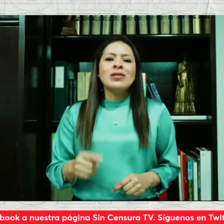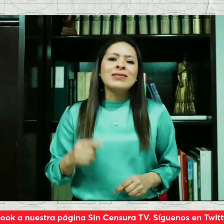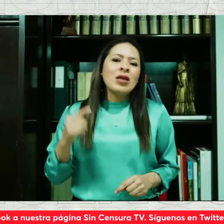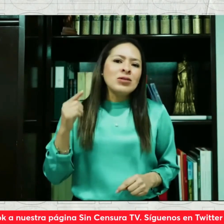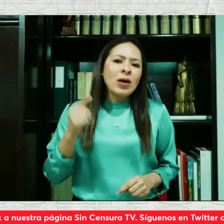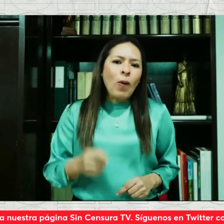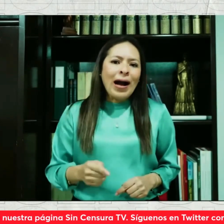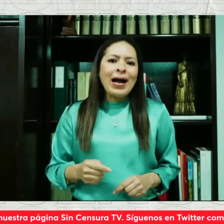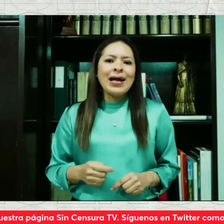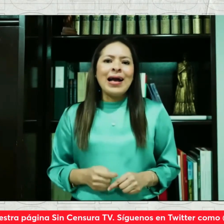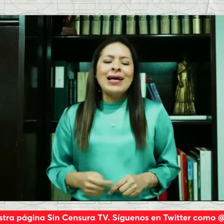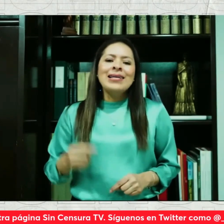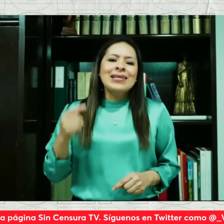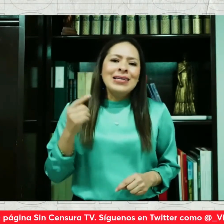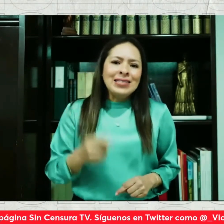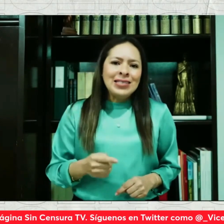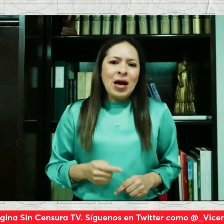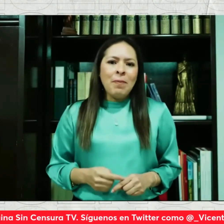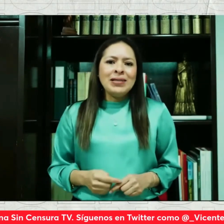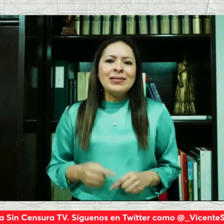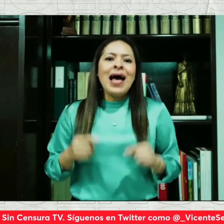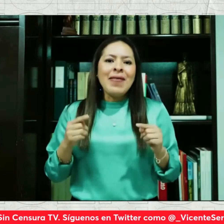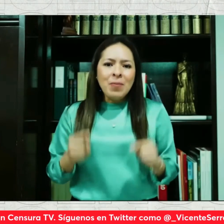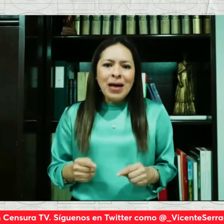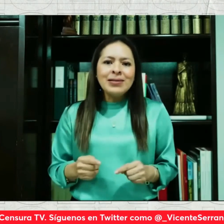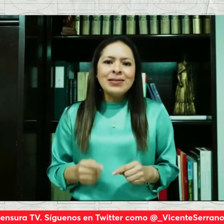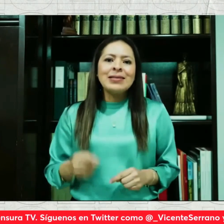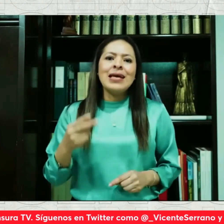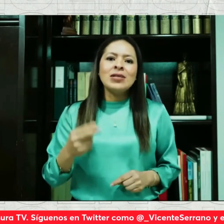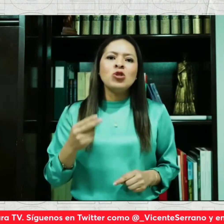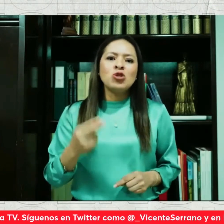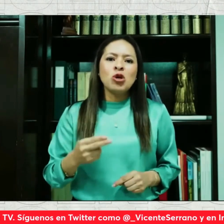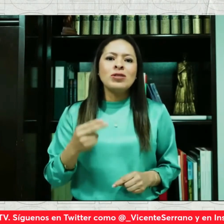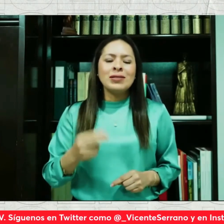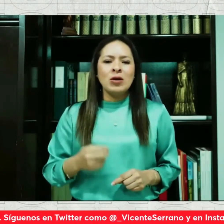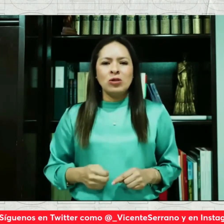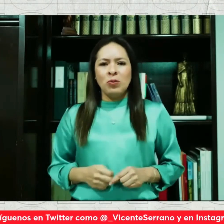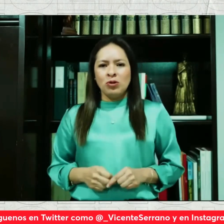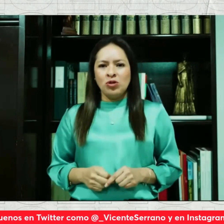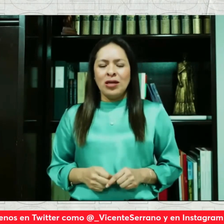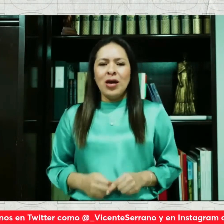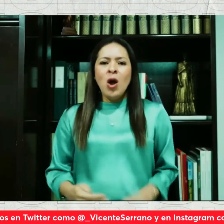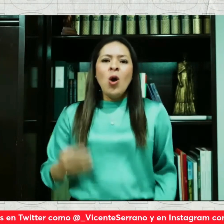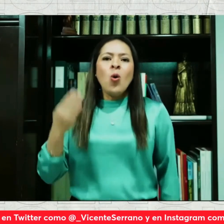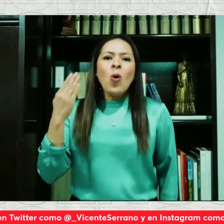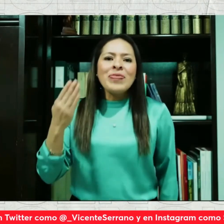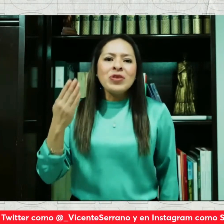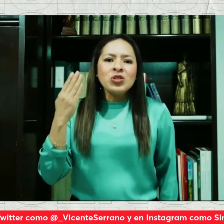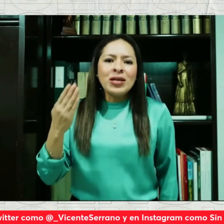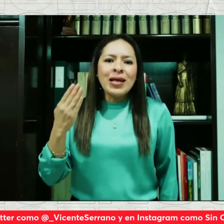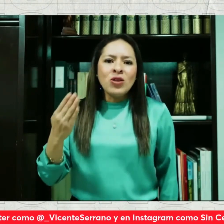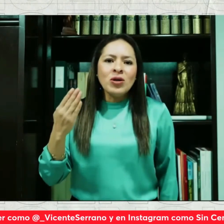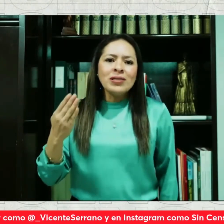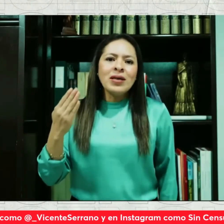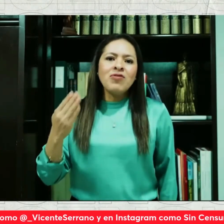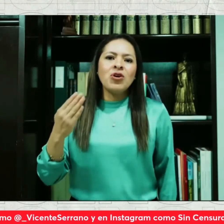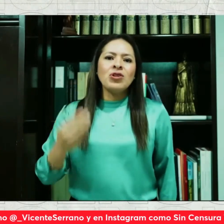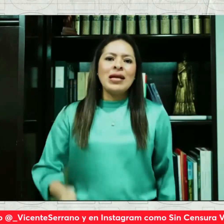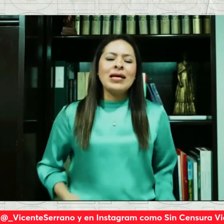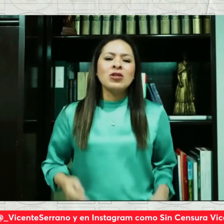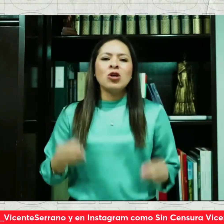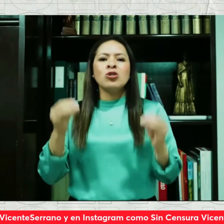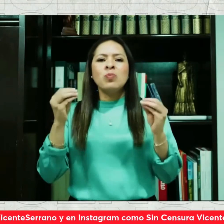los estados de Oaxaca y Chiapas, además de esos 2 de San Luis Potosí. 4 senadores que